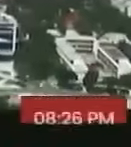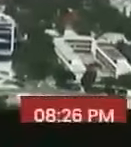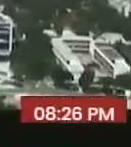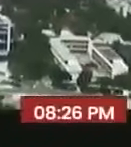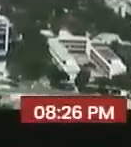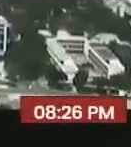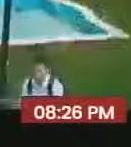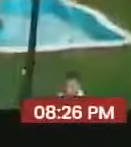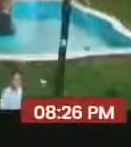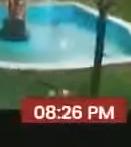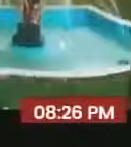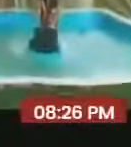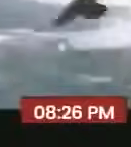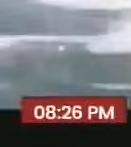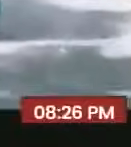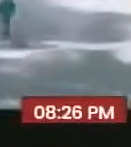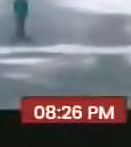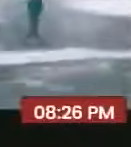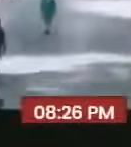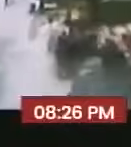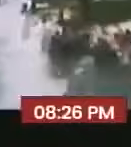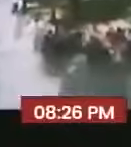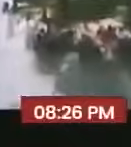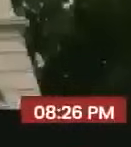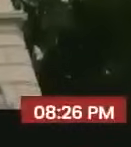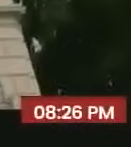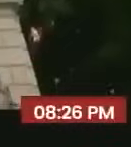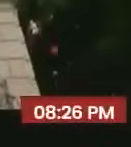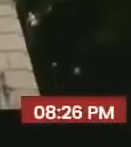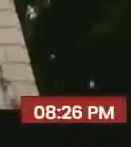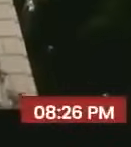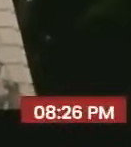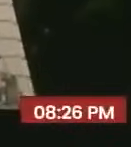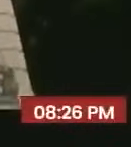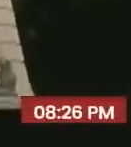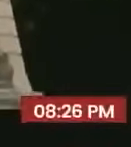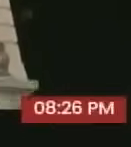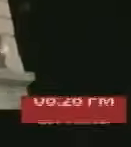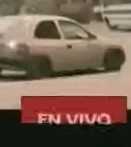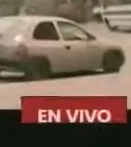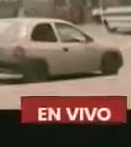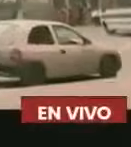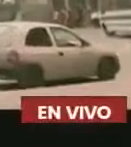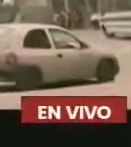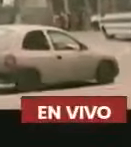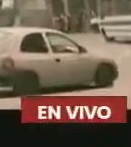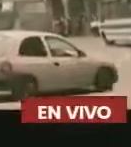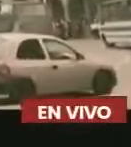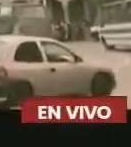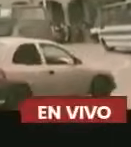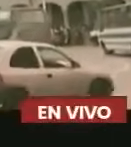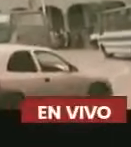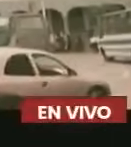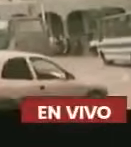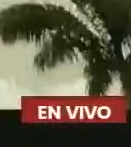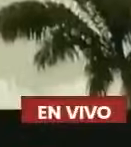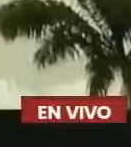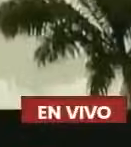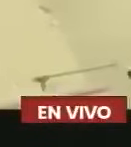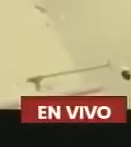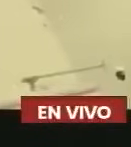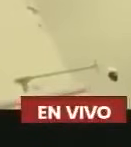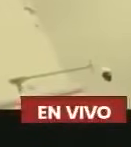Es fundamental gestar una poderosa unión del país detrás de grandes objetivos. Y yo le digo a